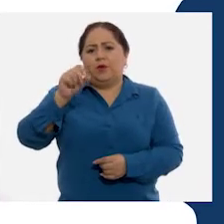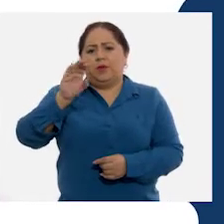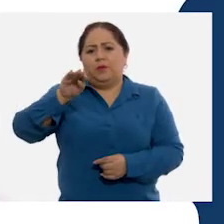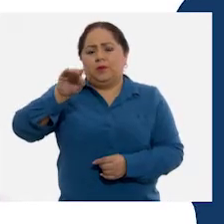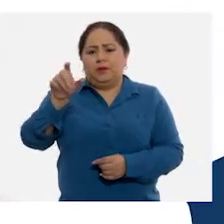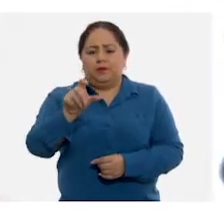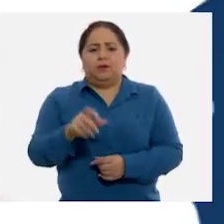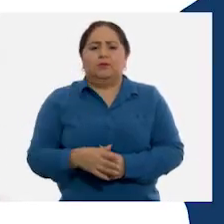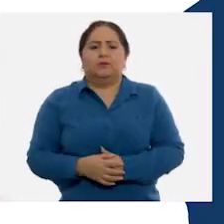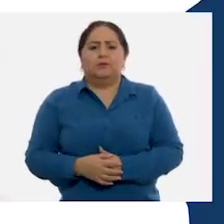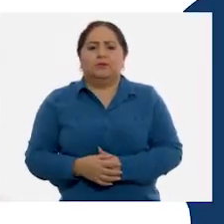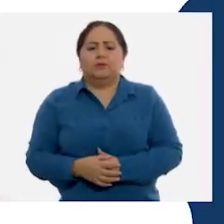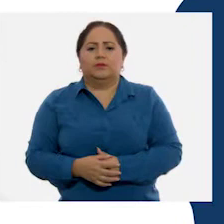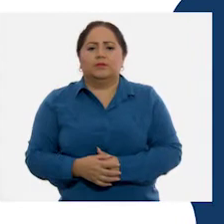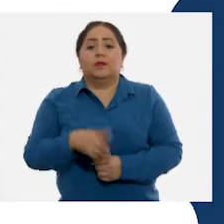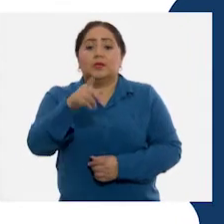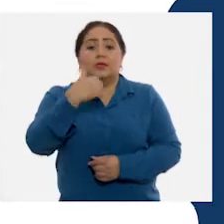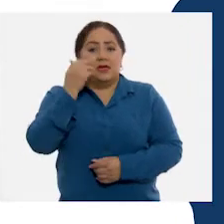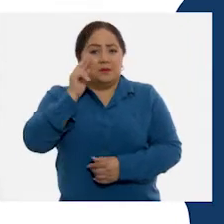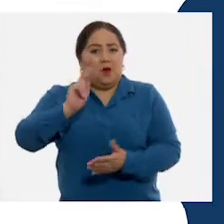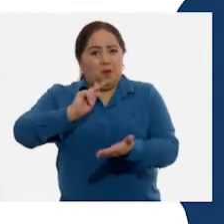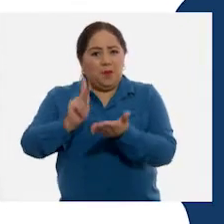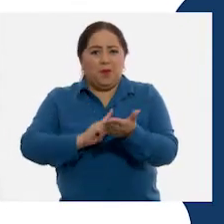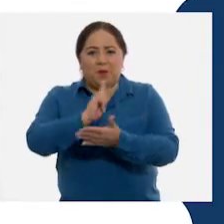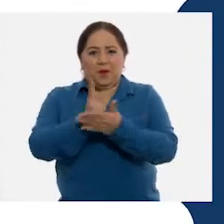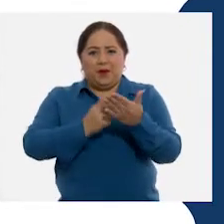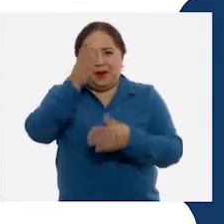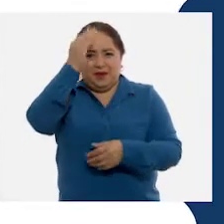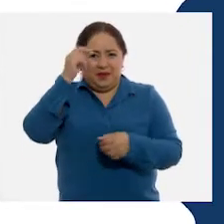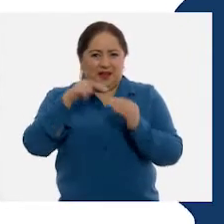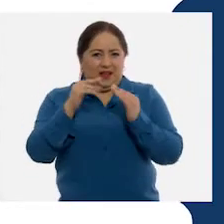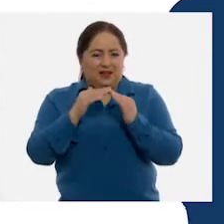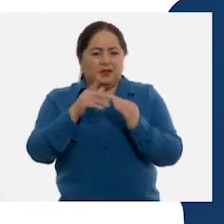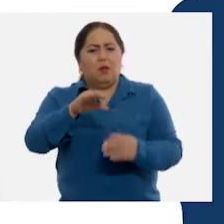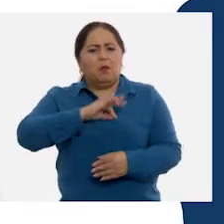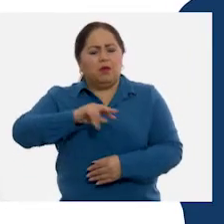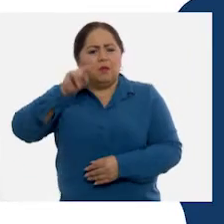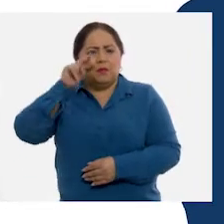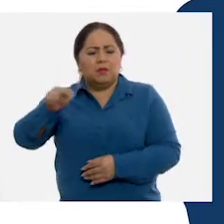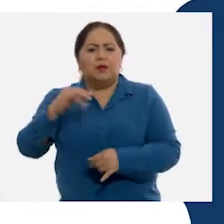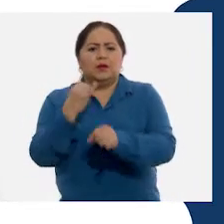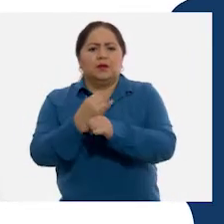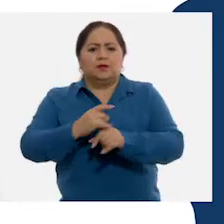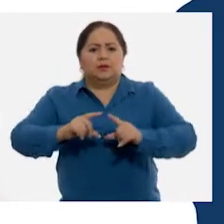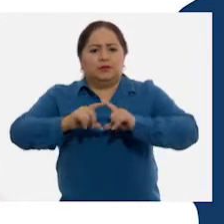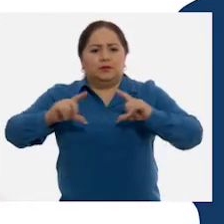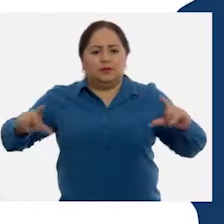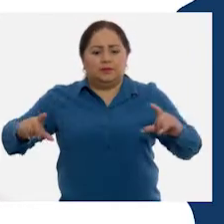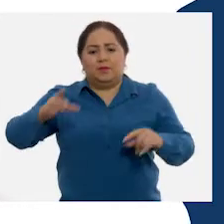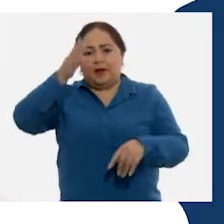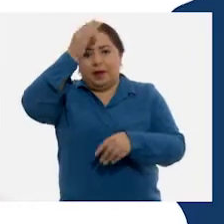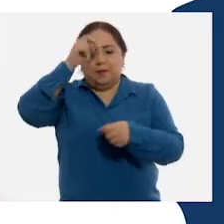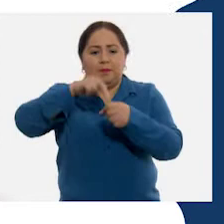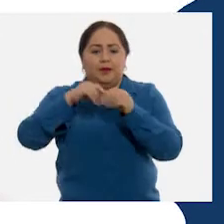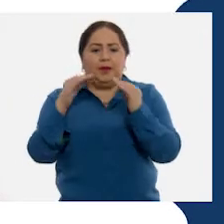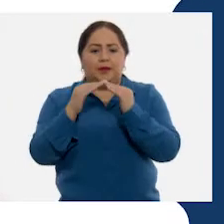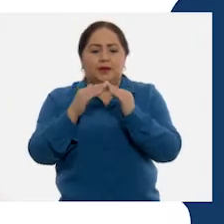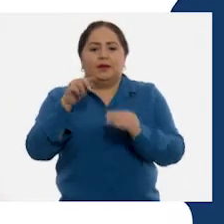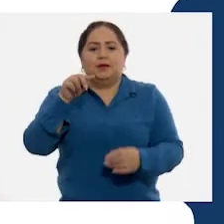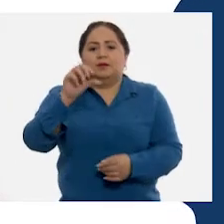conalitec.cep.gov.mx. Si quieres volver a ver los programas de Aprende en Casa, los puedes encontrar en la siguiente liga: